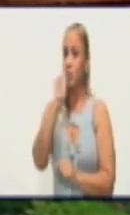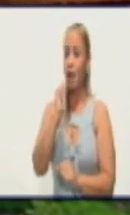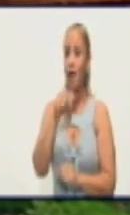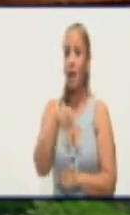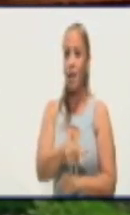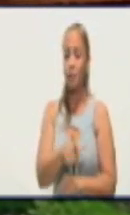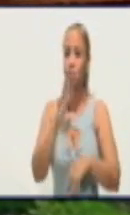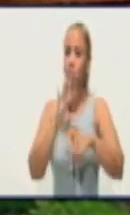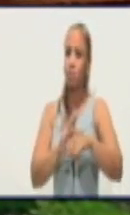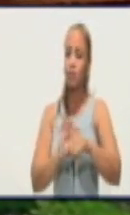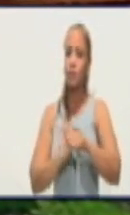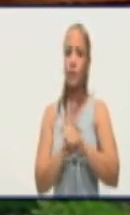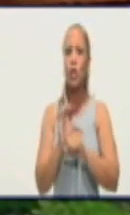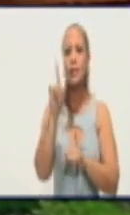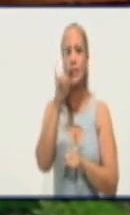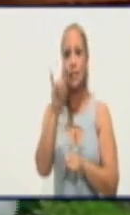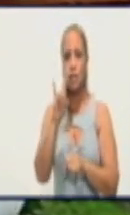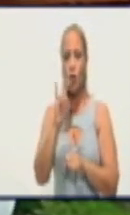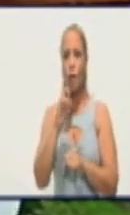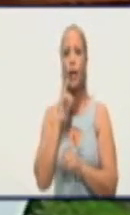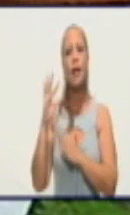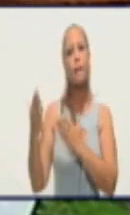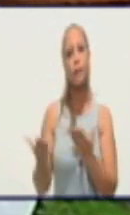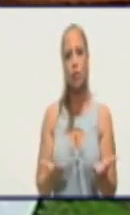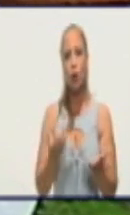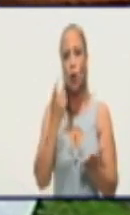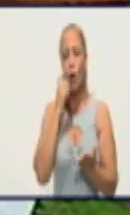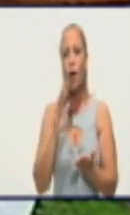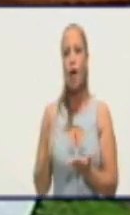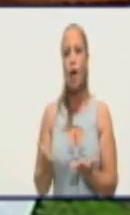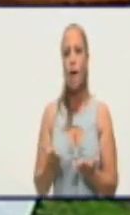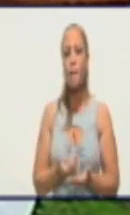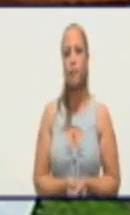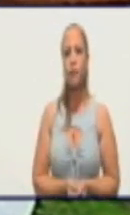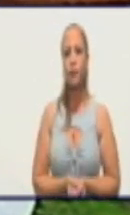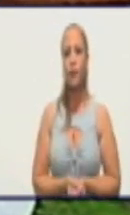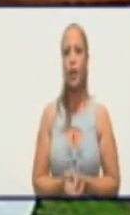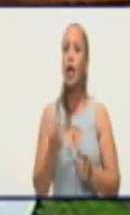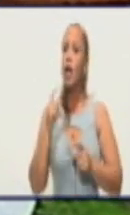la COVID-19. Le invito entonces a que me acompañe porque en los próximos minutos estaré